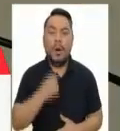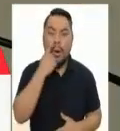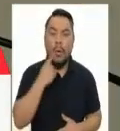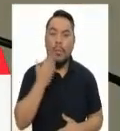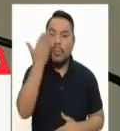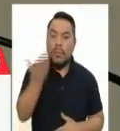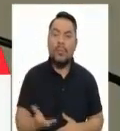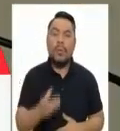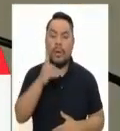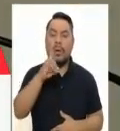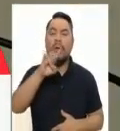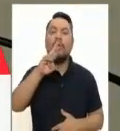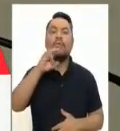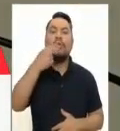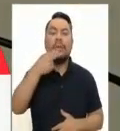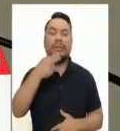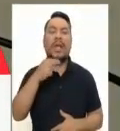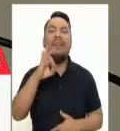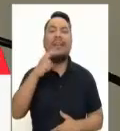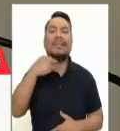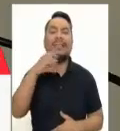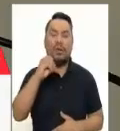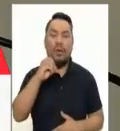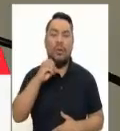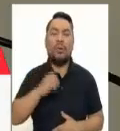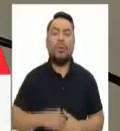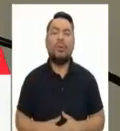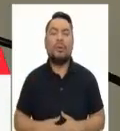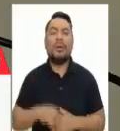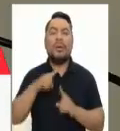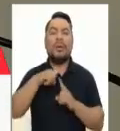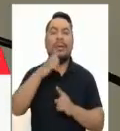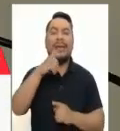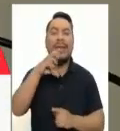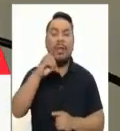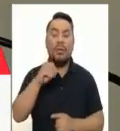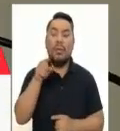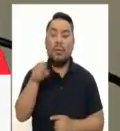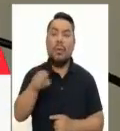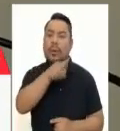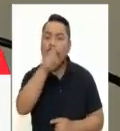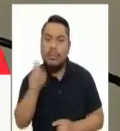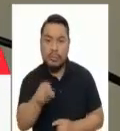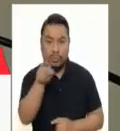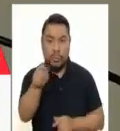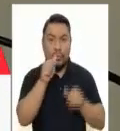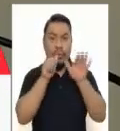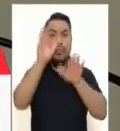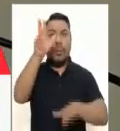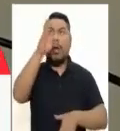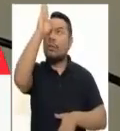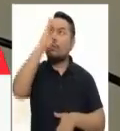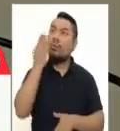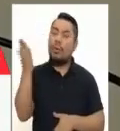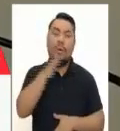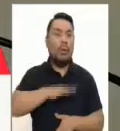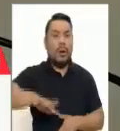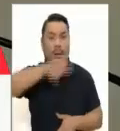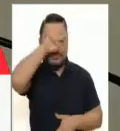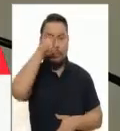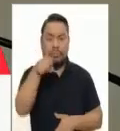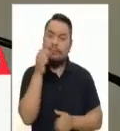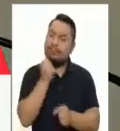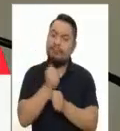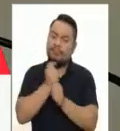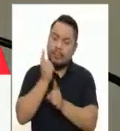talledo durich Francisco huri talledo jura usted por Dios y la patria